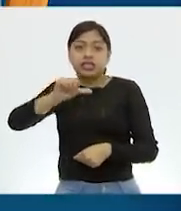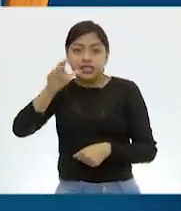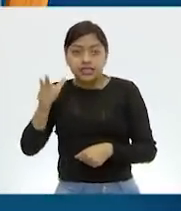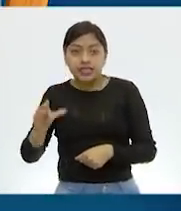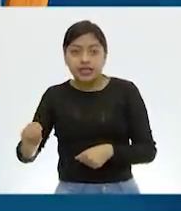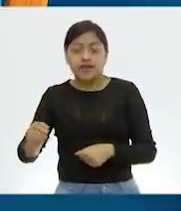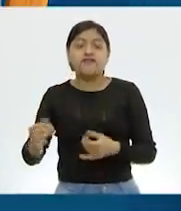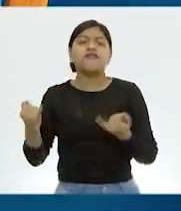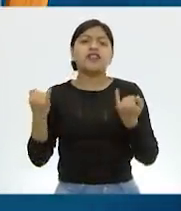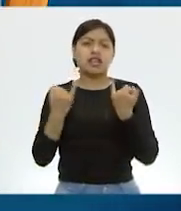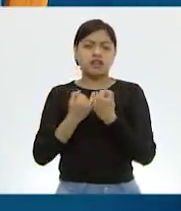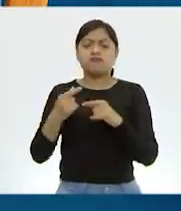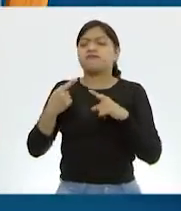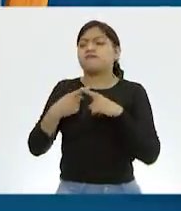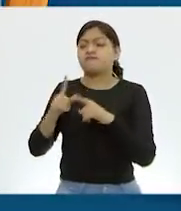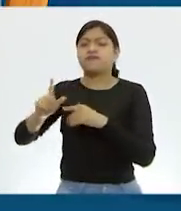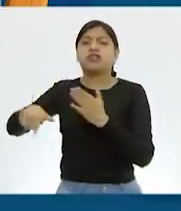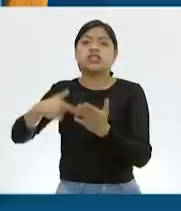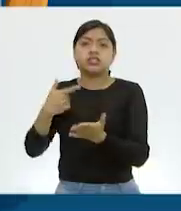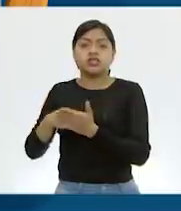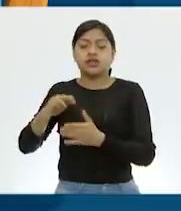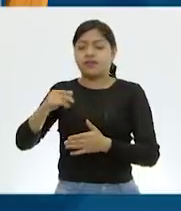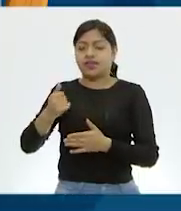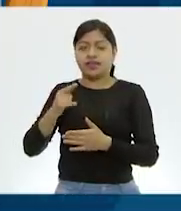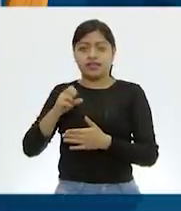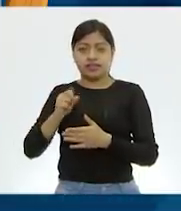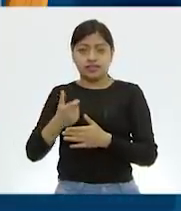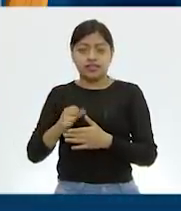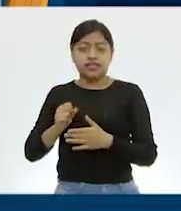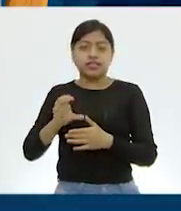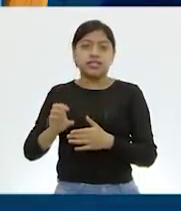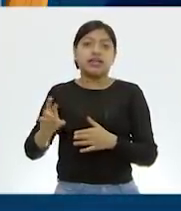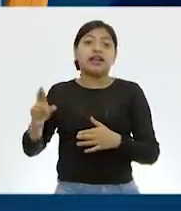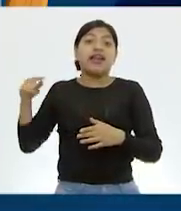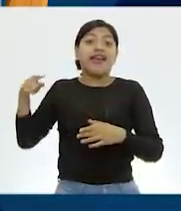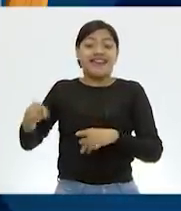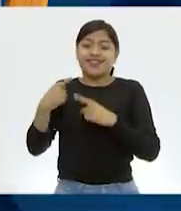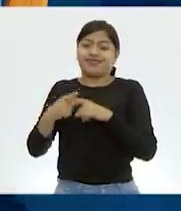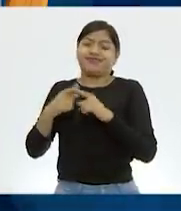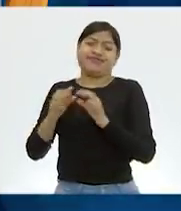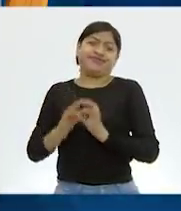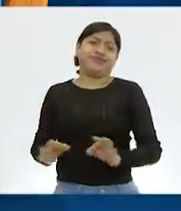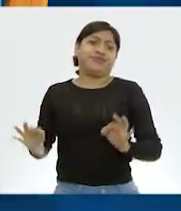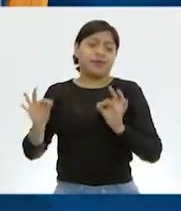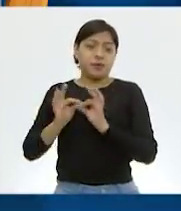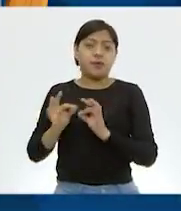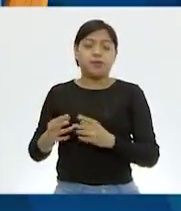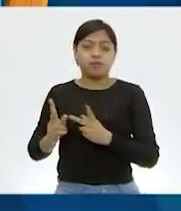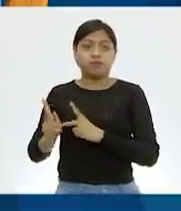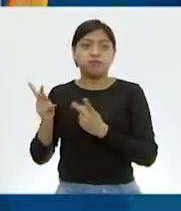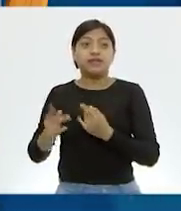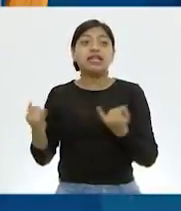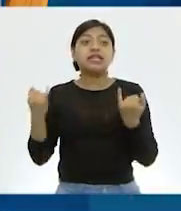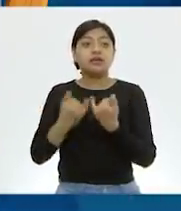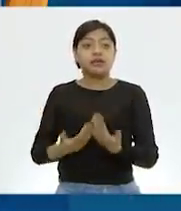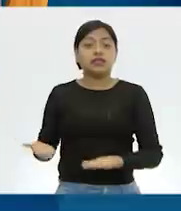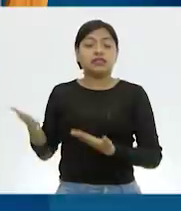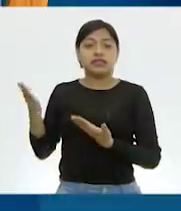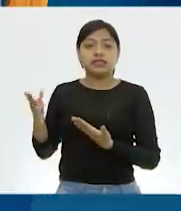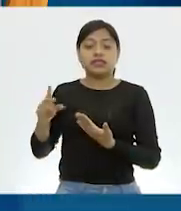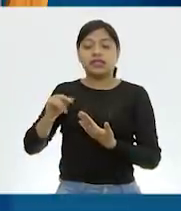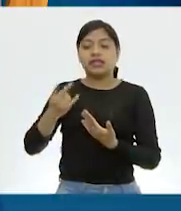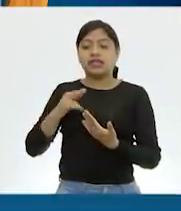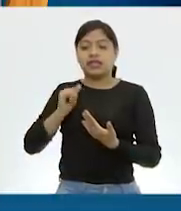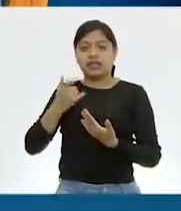hay propias de diferentes zonas, como Madagascar, que cuenta con varias especies importantes. También podemos observar a